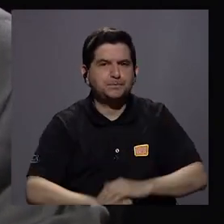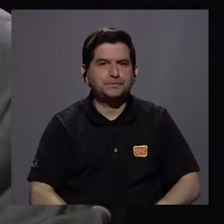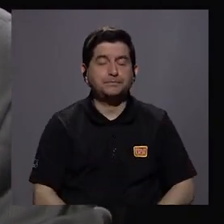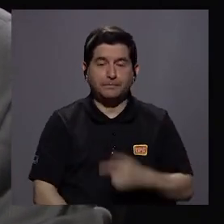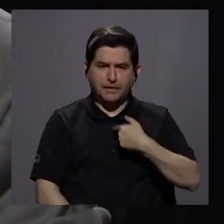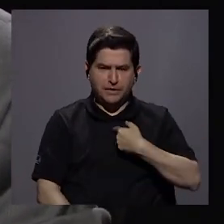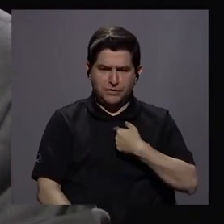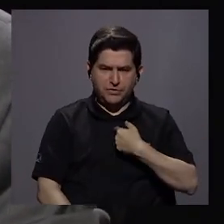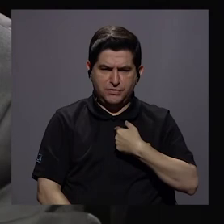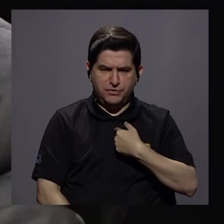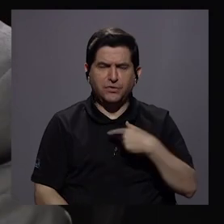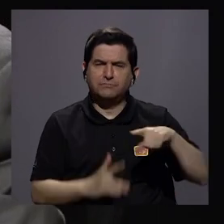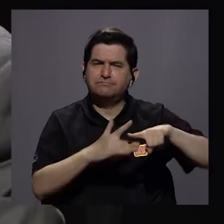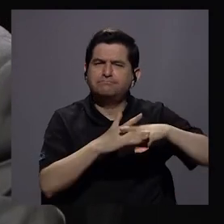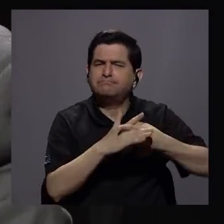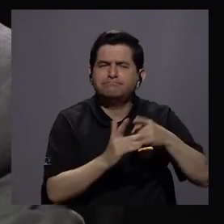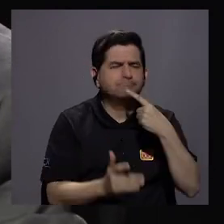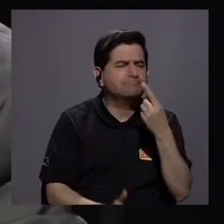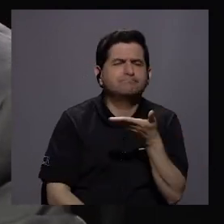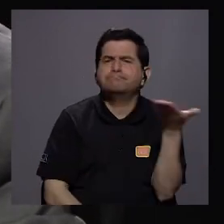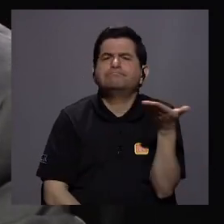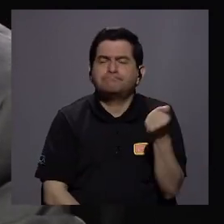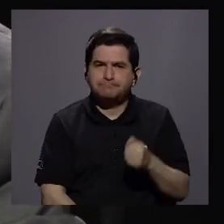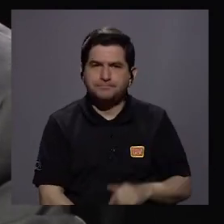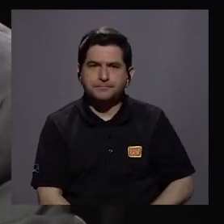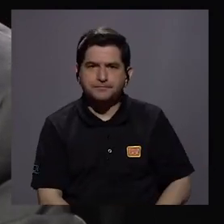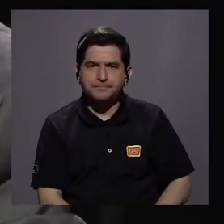Y quiero empezar diciendo de que